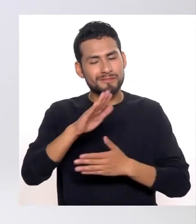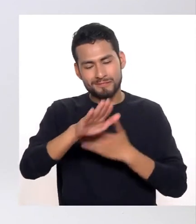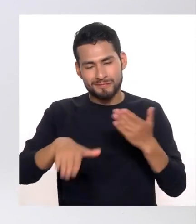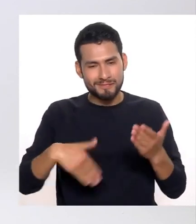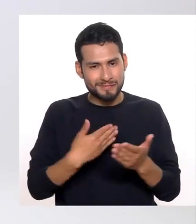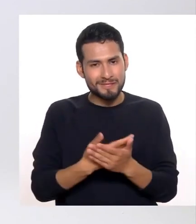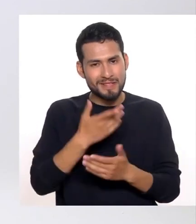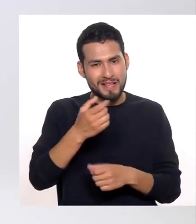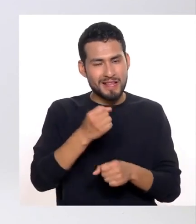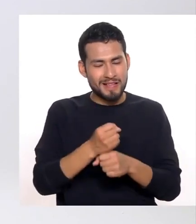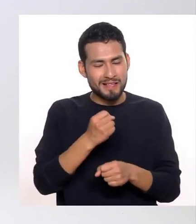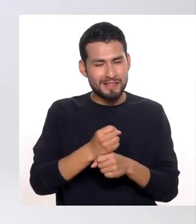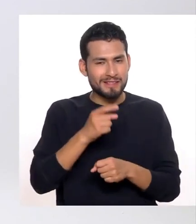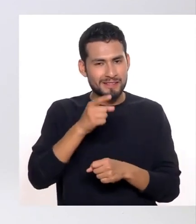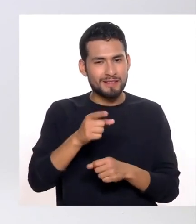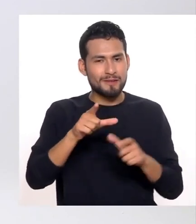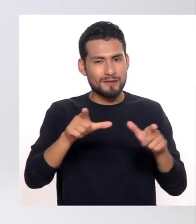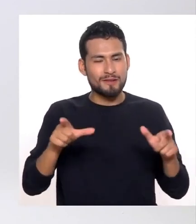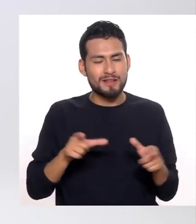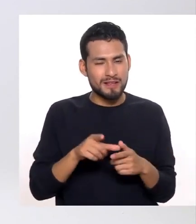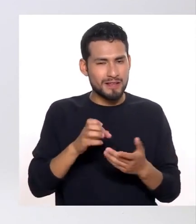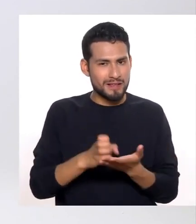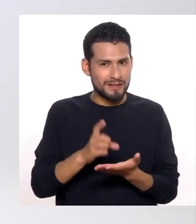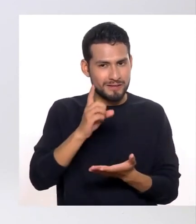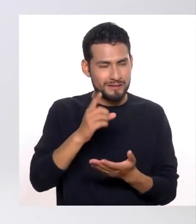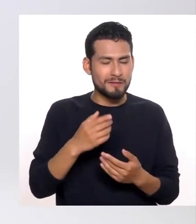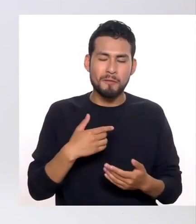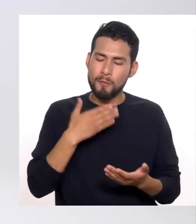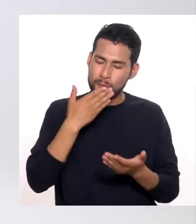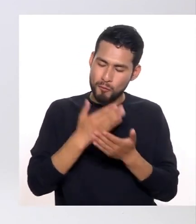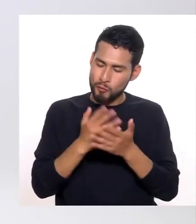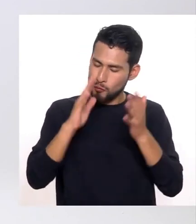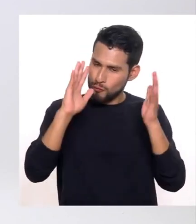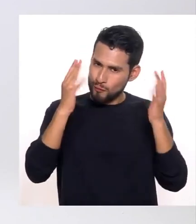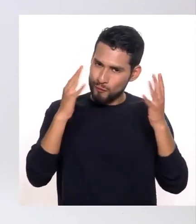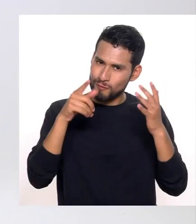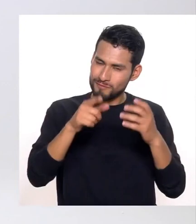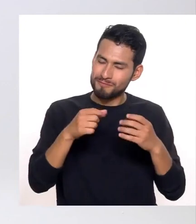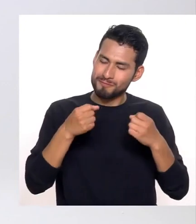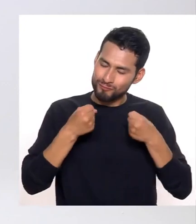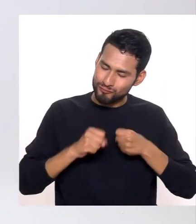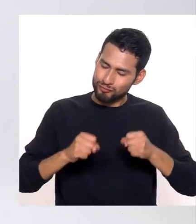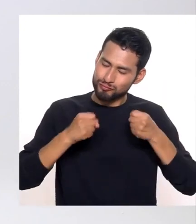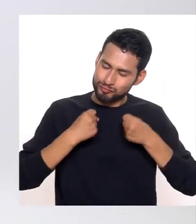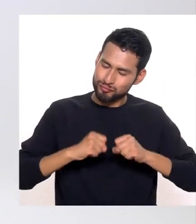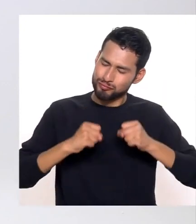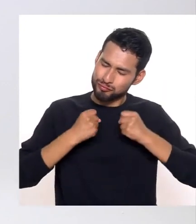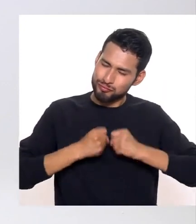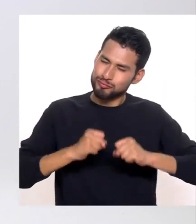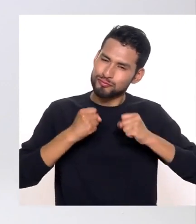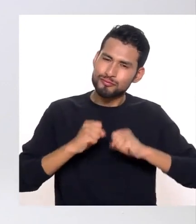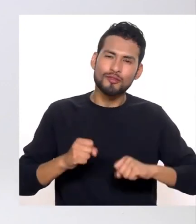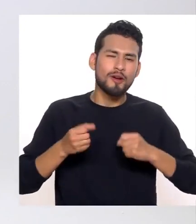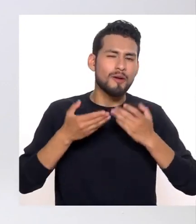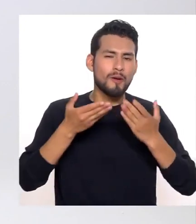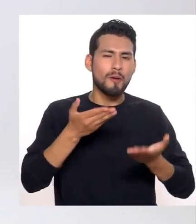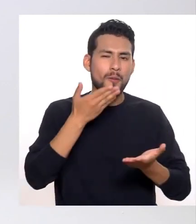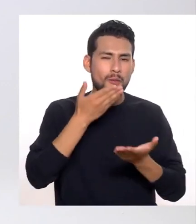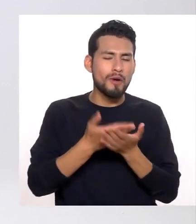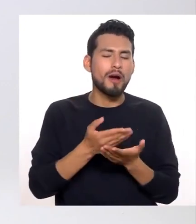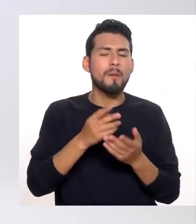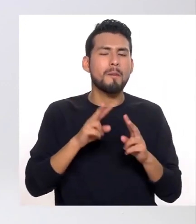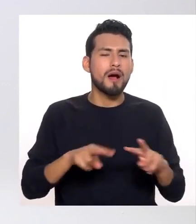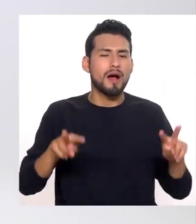Saludamos a todos los que trabajan en este centro educativo y los felicitamos por esforzarse a diario y sembrar